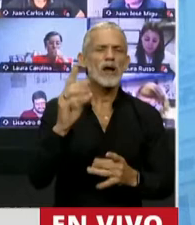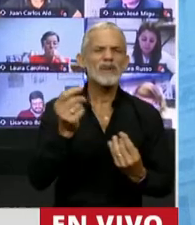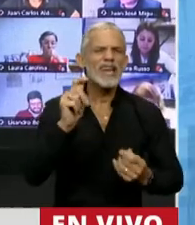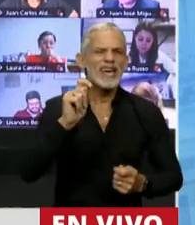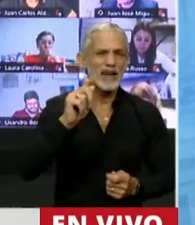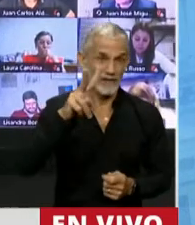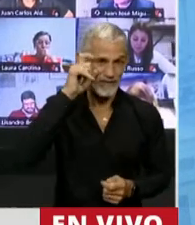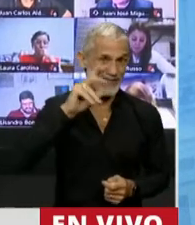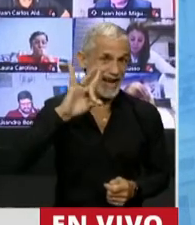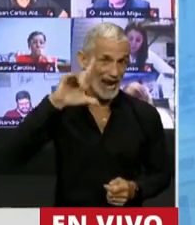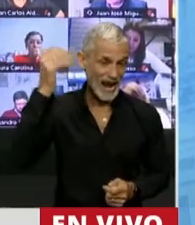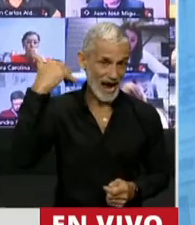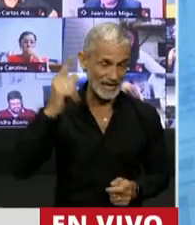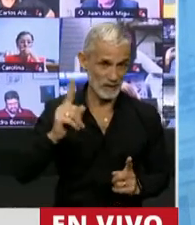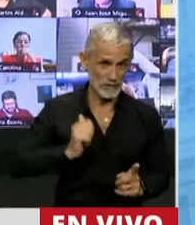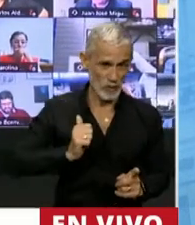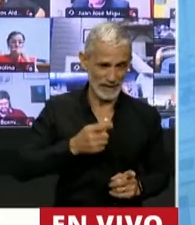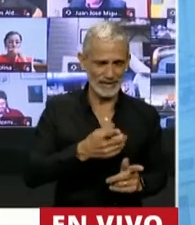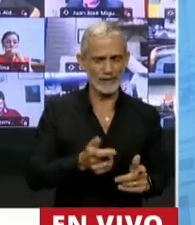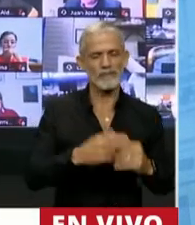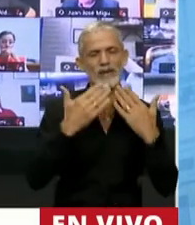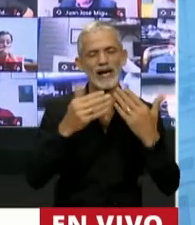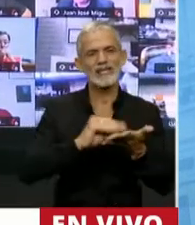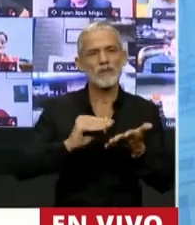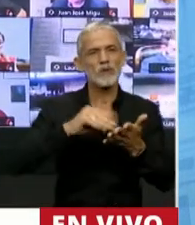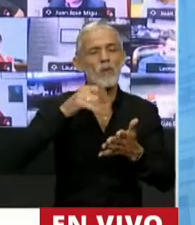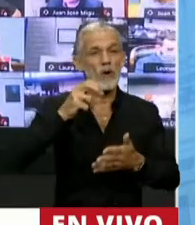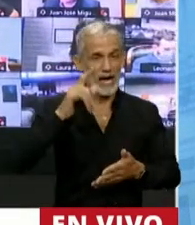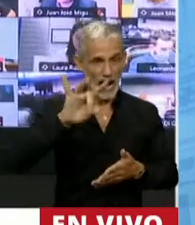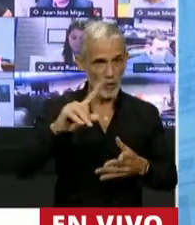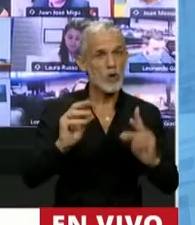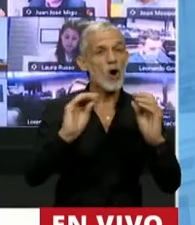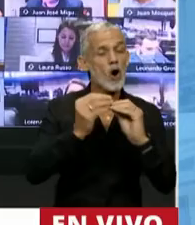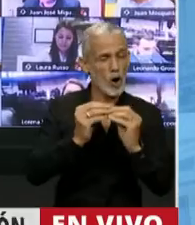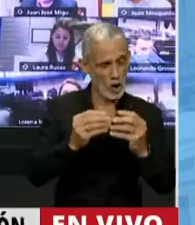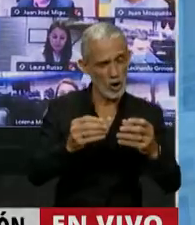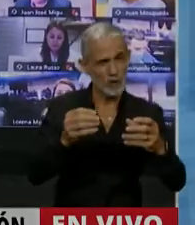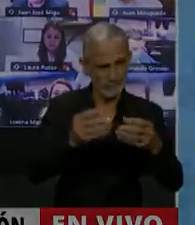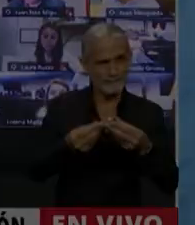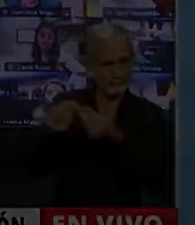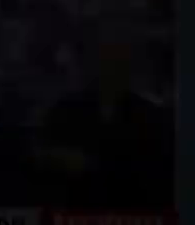Videla, presidente. Gracias. Gracias, diputado Moró. Será girada la Comisión de Asuntos Constitucionales.